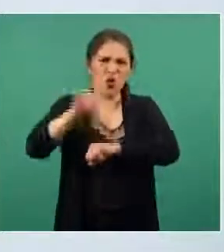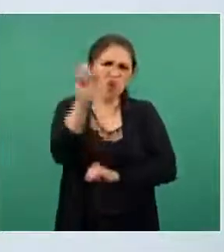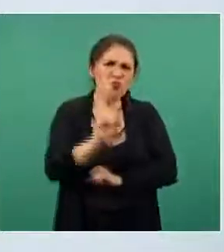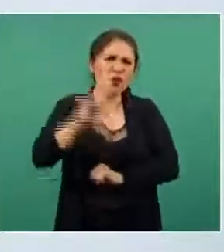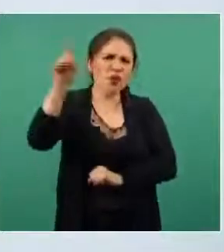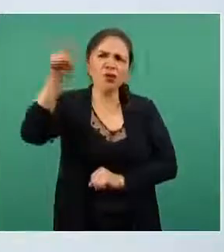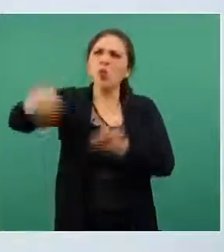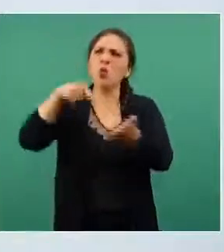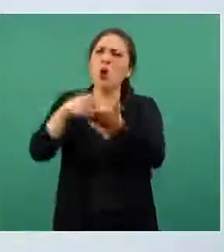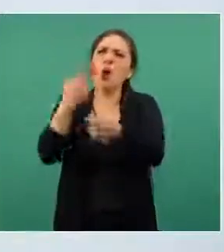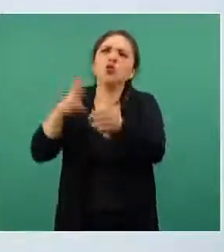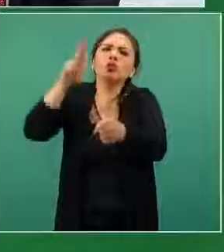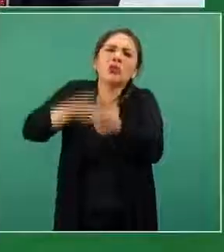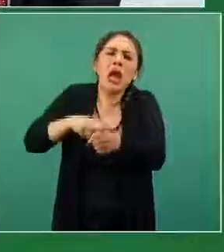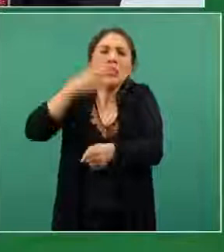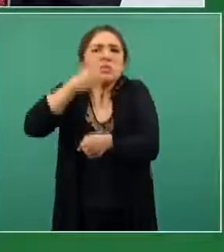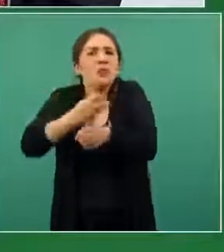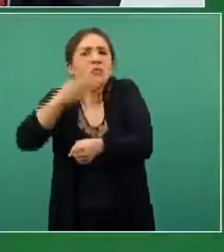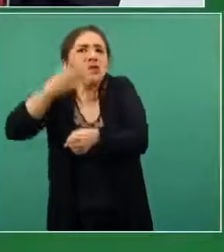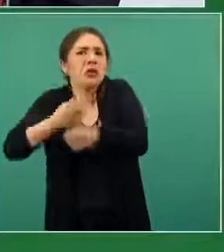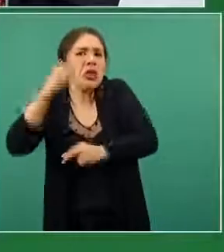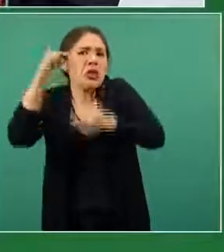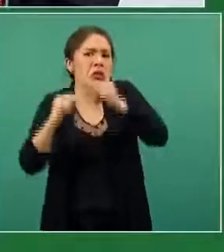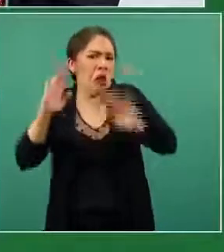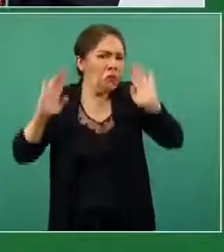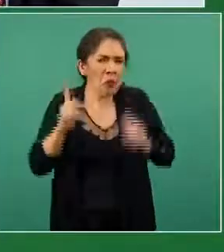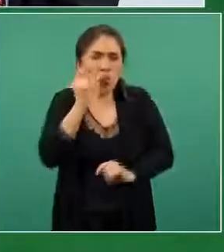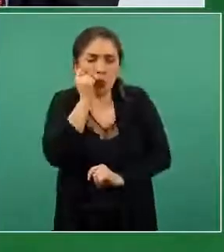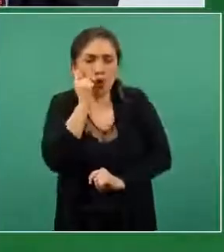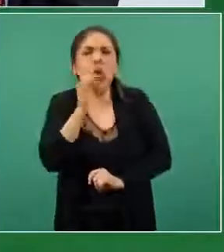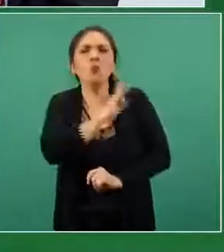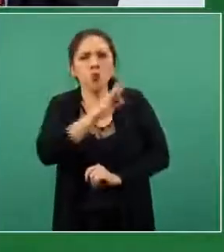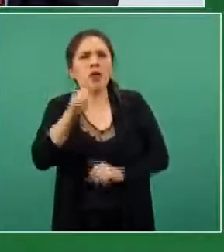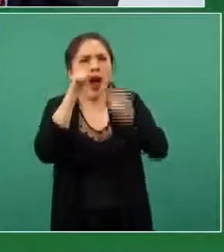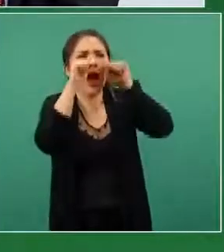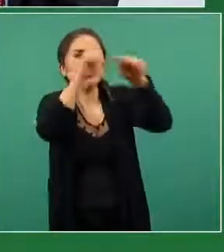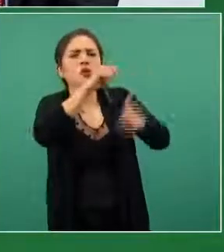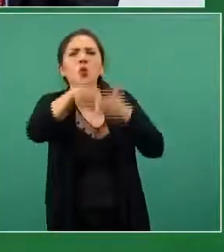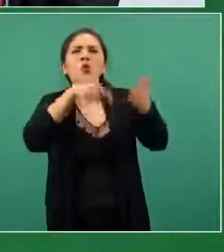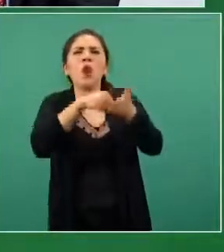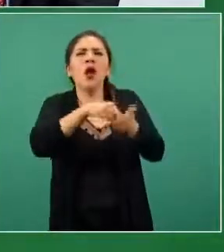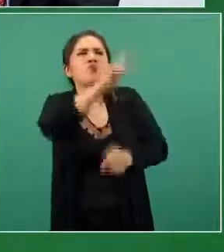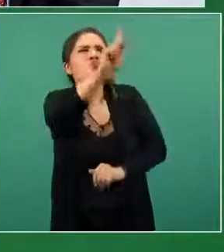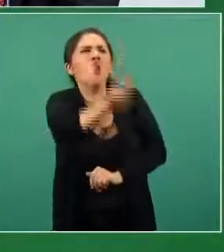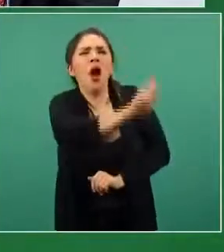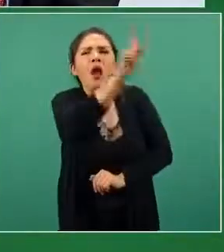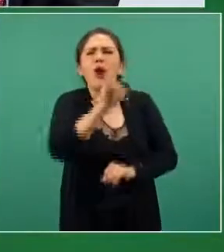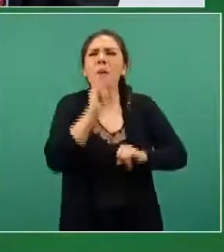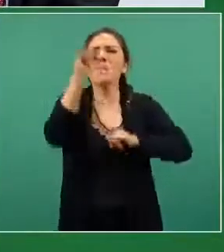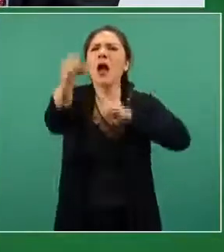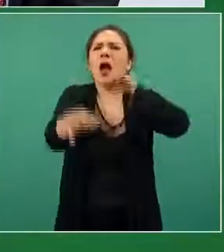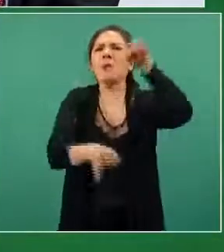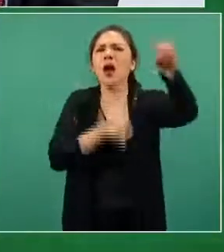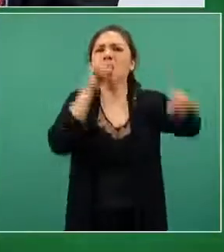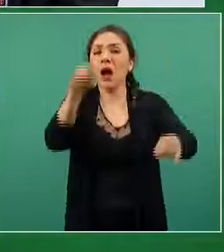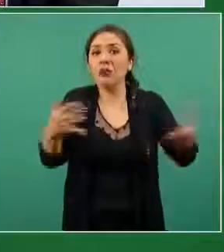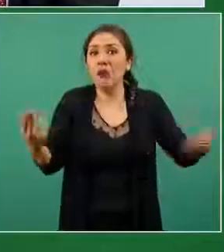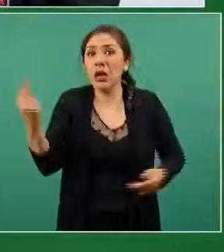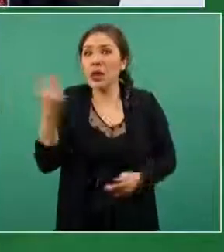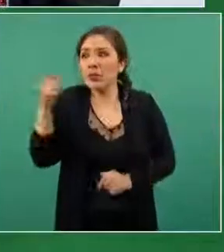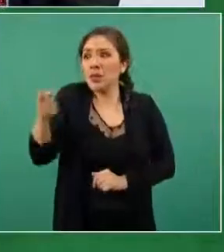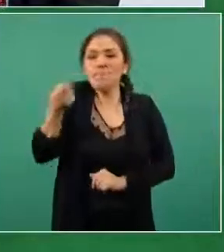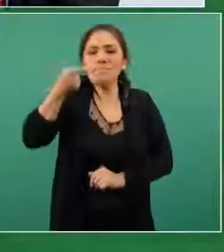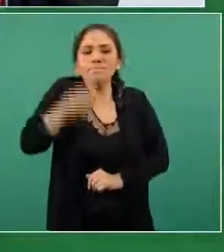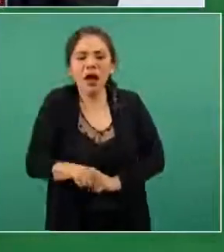su hospital tal vez de segundo o tercer nivel hacia zonas marginadas donde va a ser necesario que dé